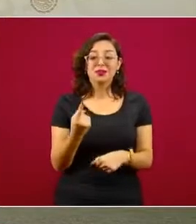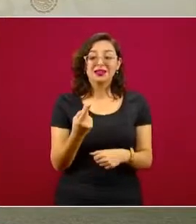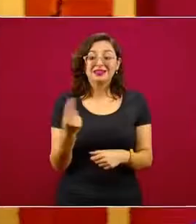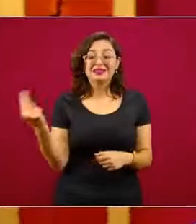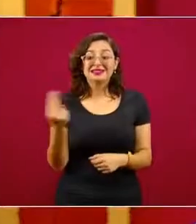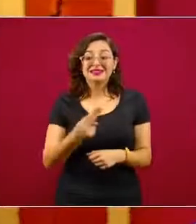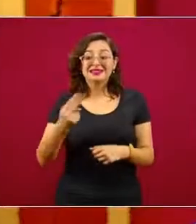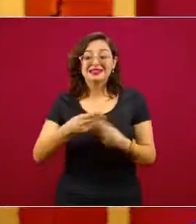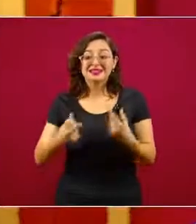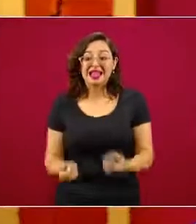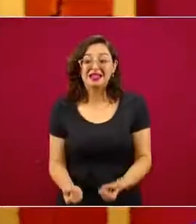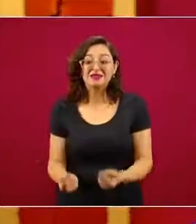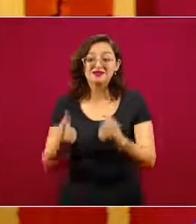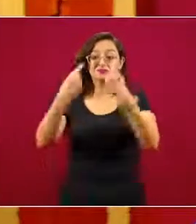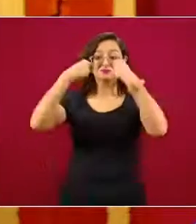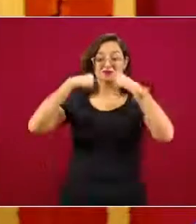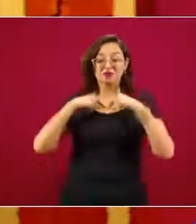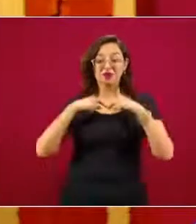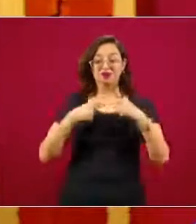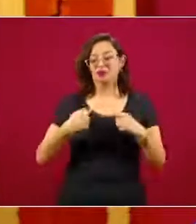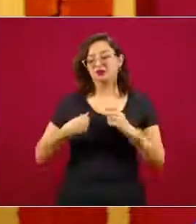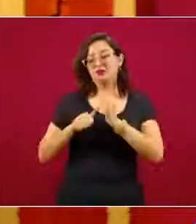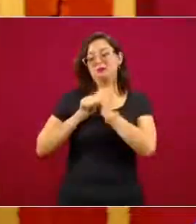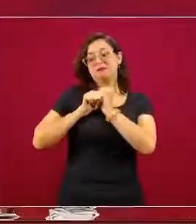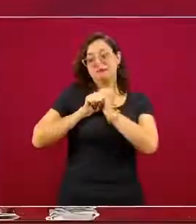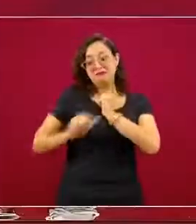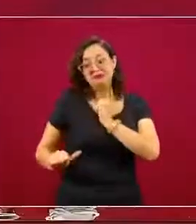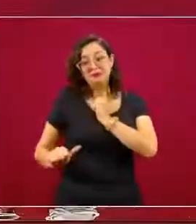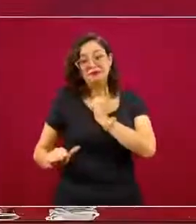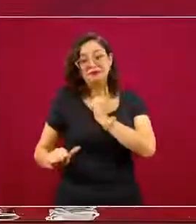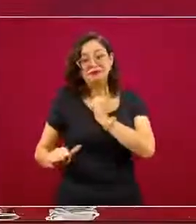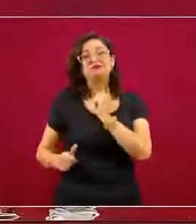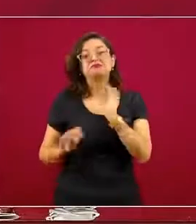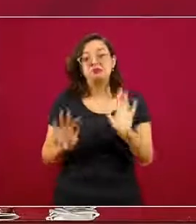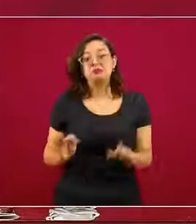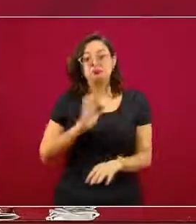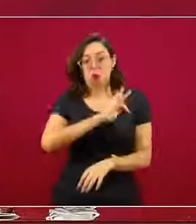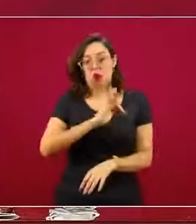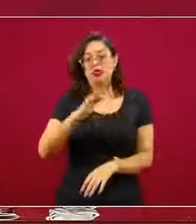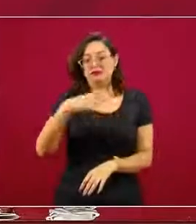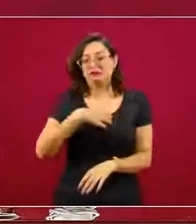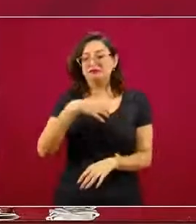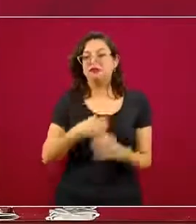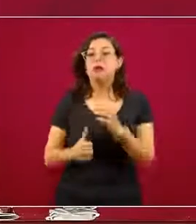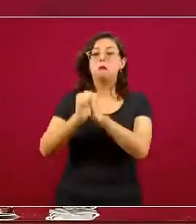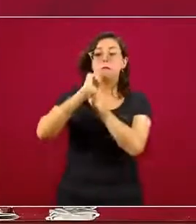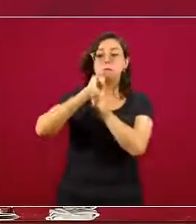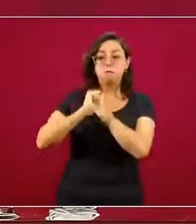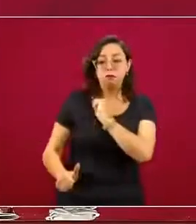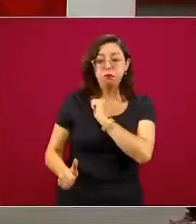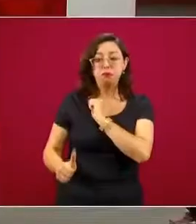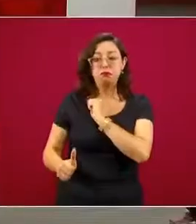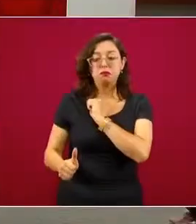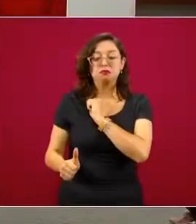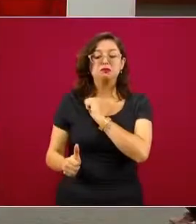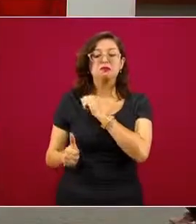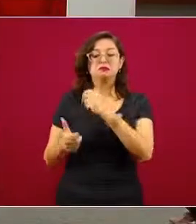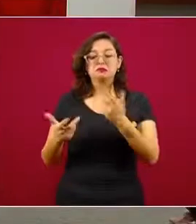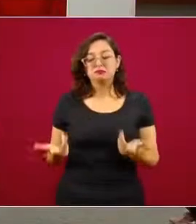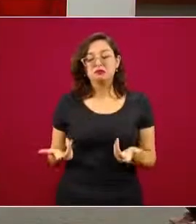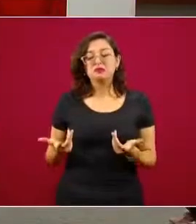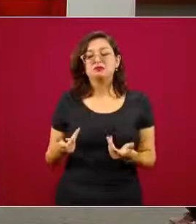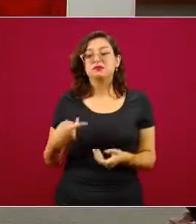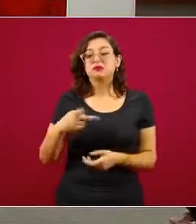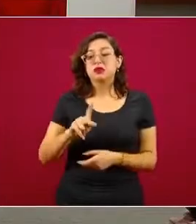ingreso. O sea, una cosa es por dónde sale, puede salir por la materia fecal, a través del aparato